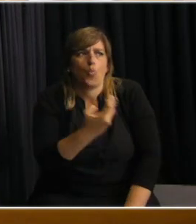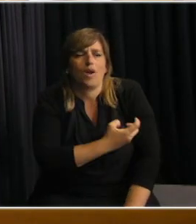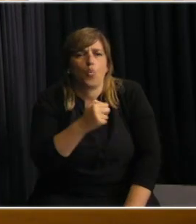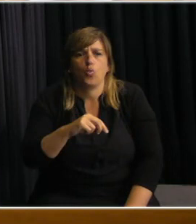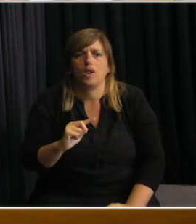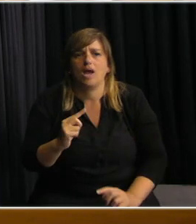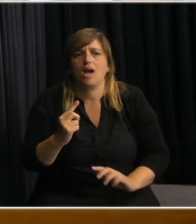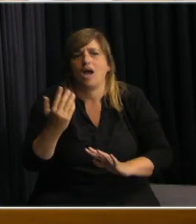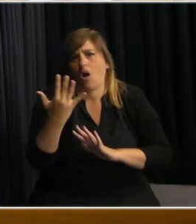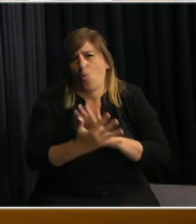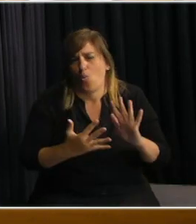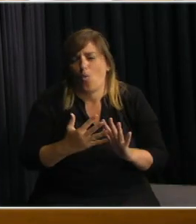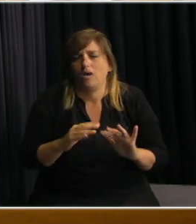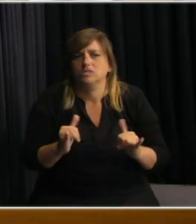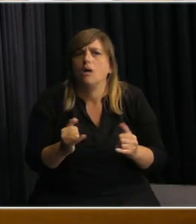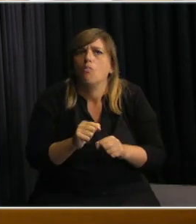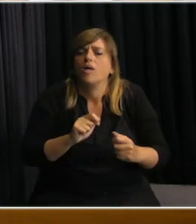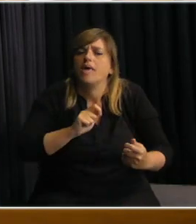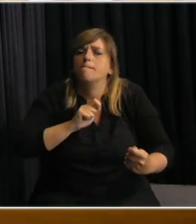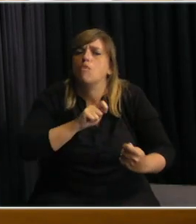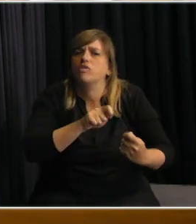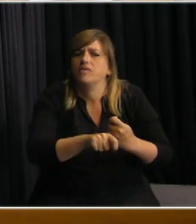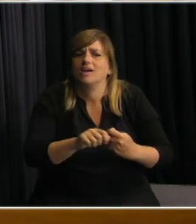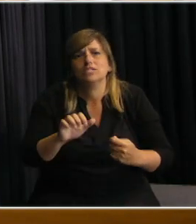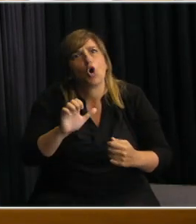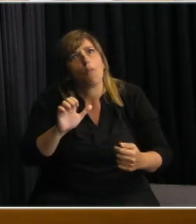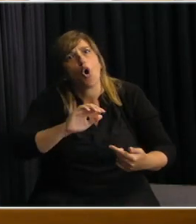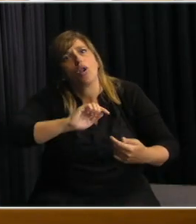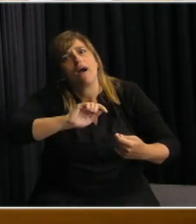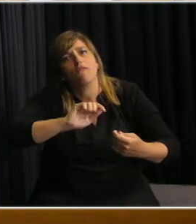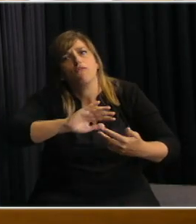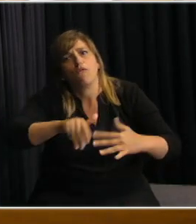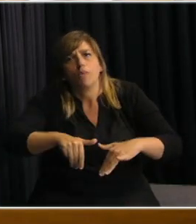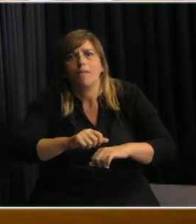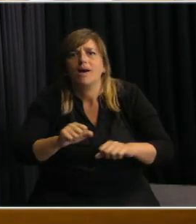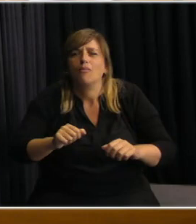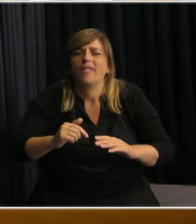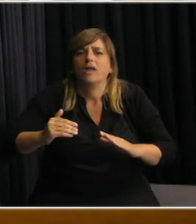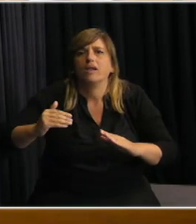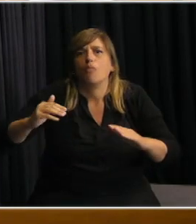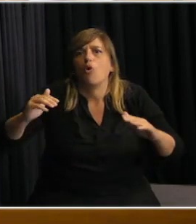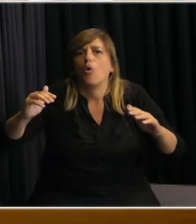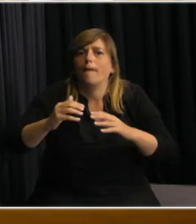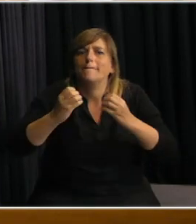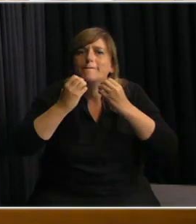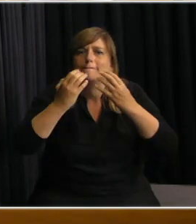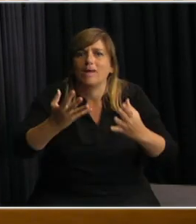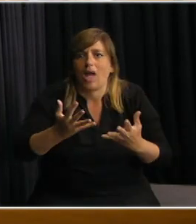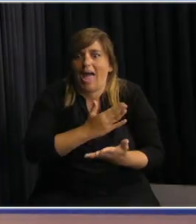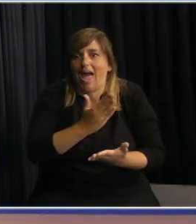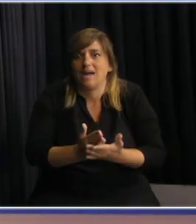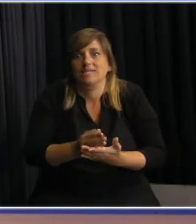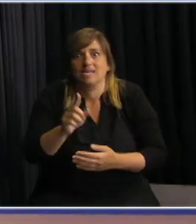país, ¿puede haber algún cambio en la estrategia para evitar algún colapso o algún congestionamiento del sistema de salud de aquí hasta que llegue la vacuna?